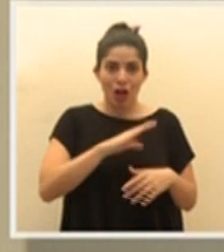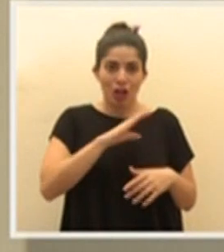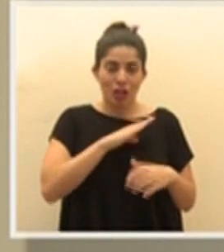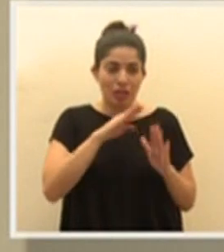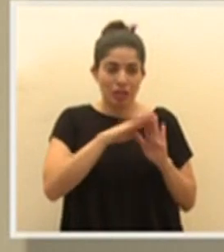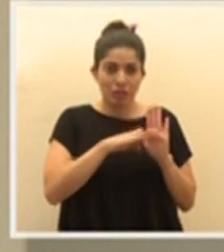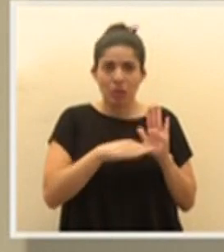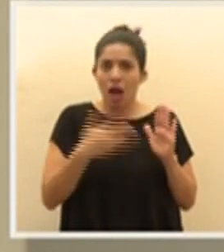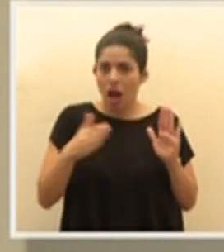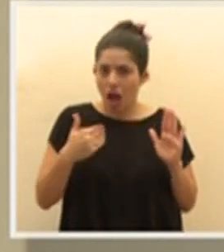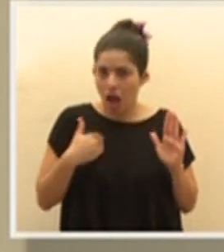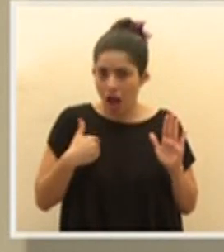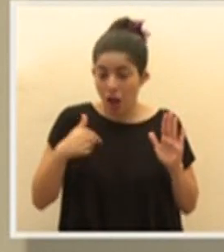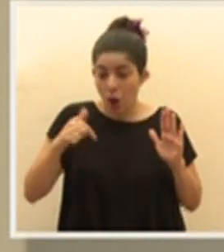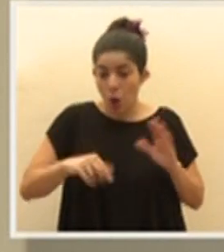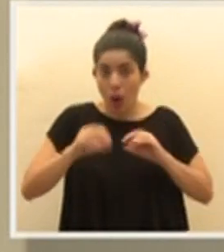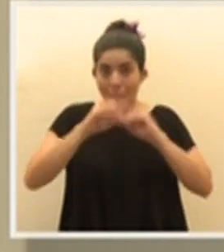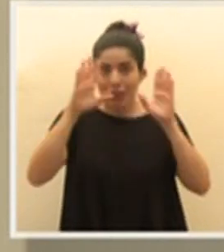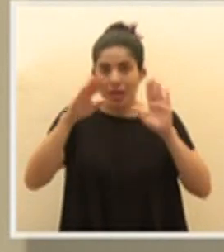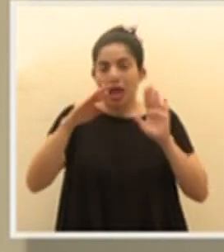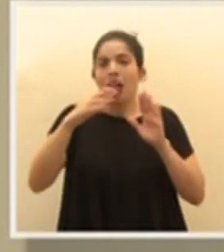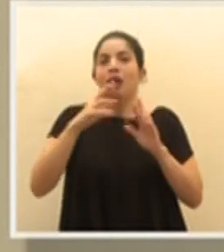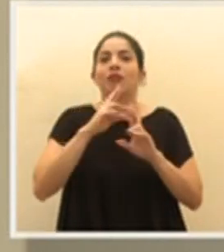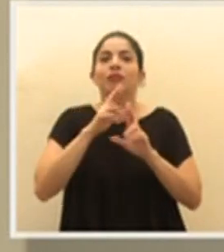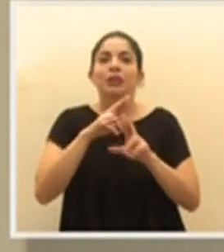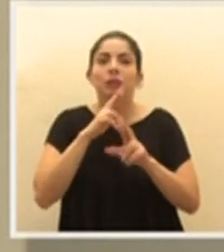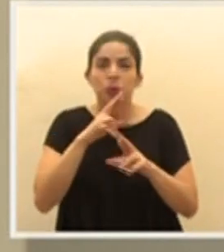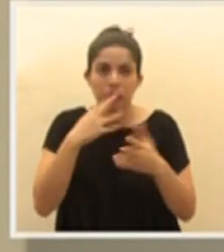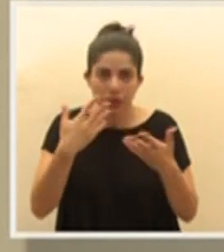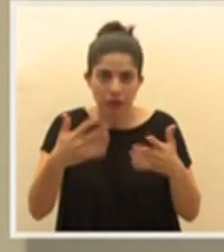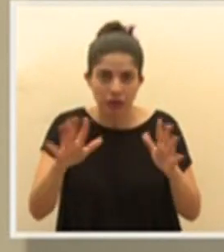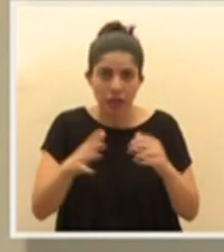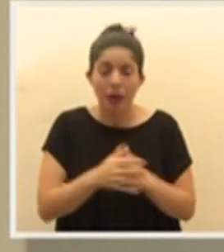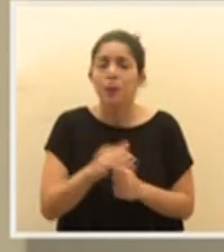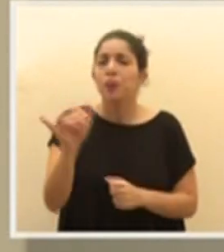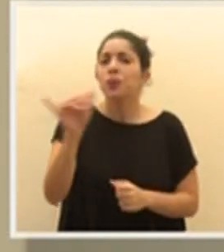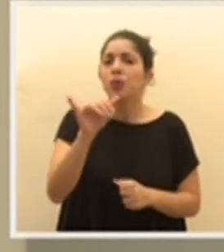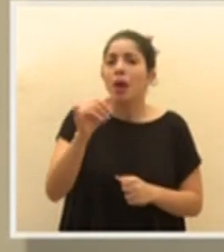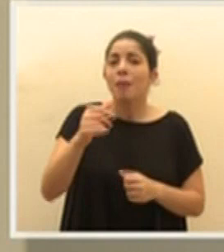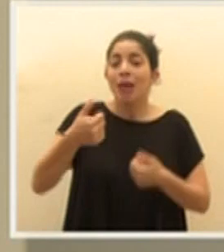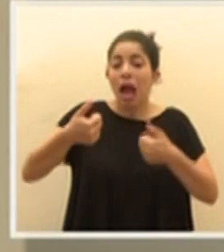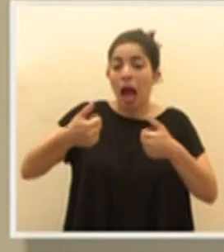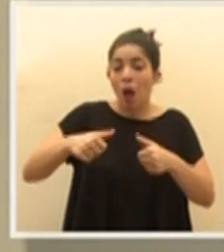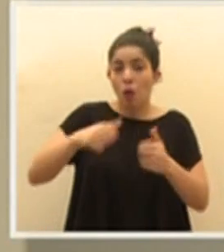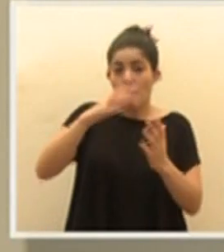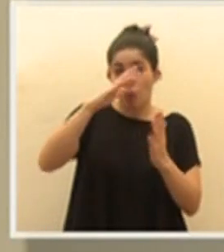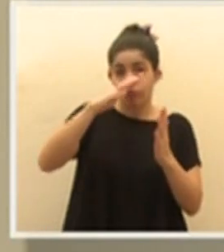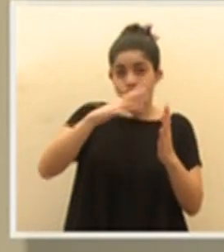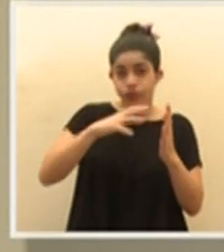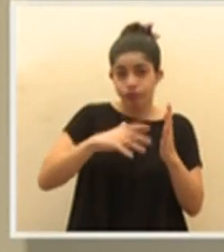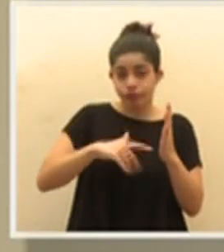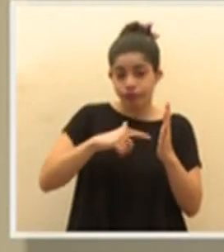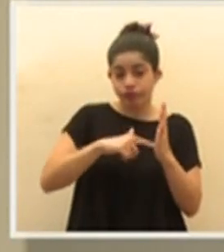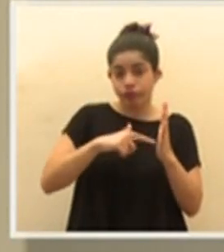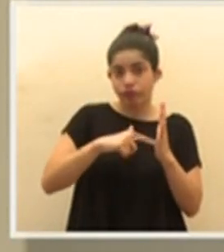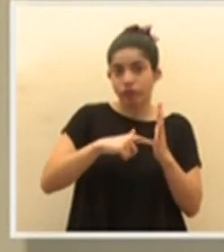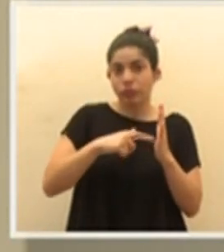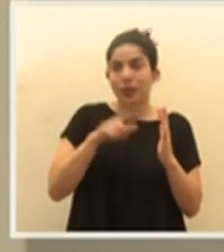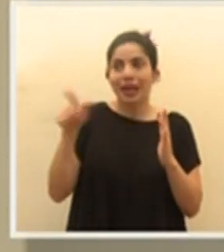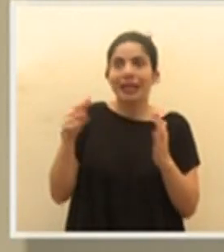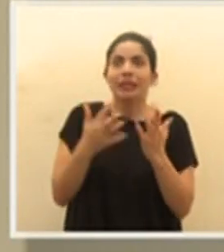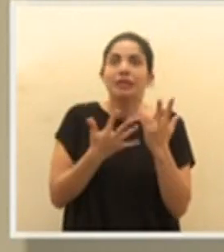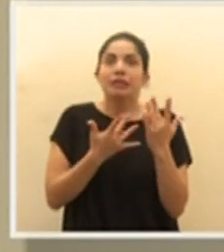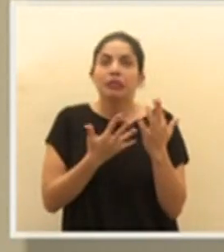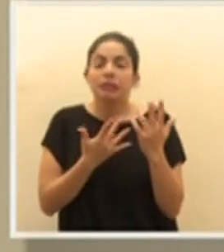las resoluciones esta mañana. También transmitimos el acuerdo por escrito que era pues una expectativa